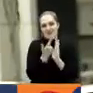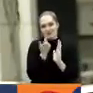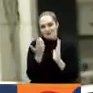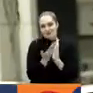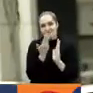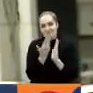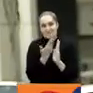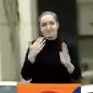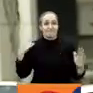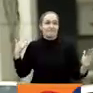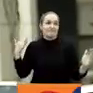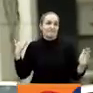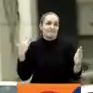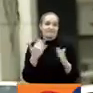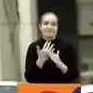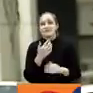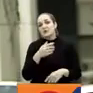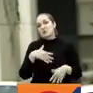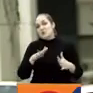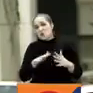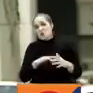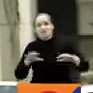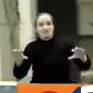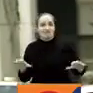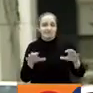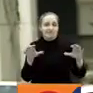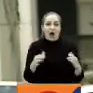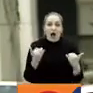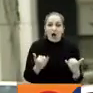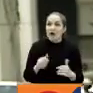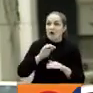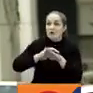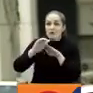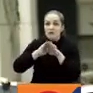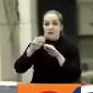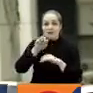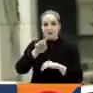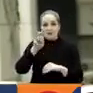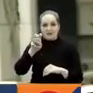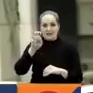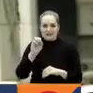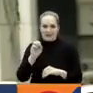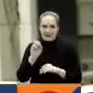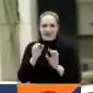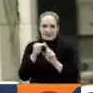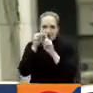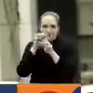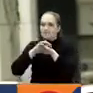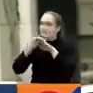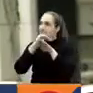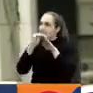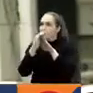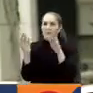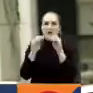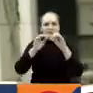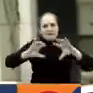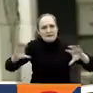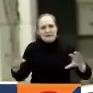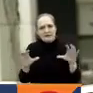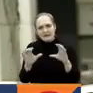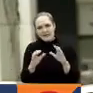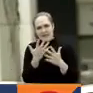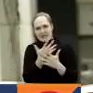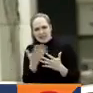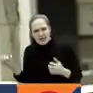más de 170 invitados especiales de 16 países, pero donde además se han programado más de 500 eventos o 500